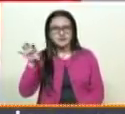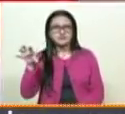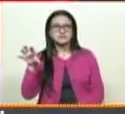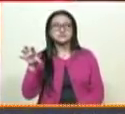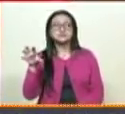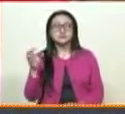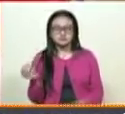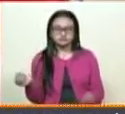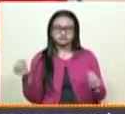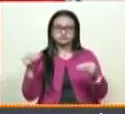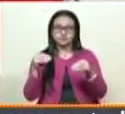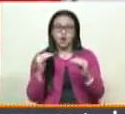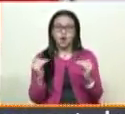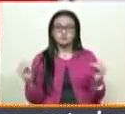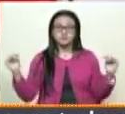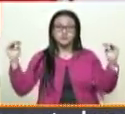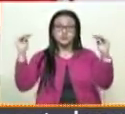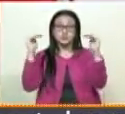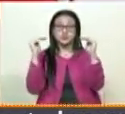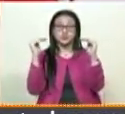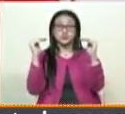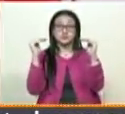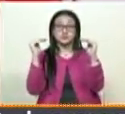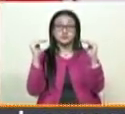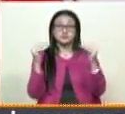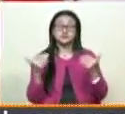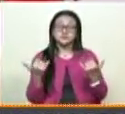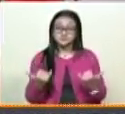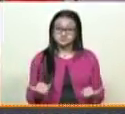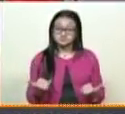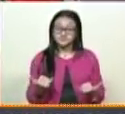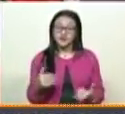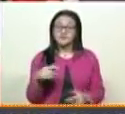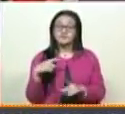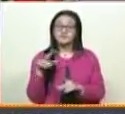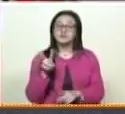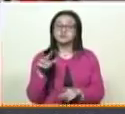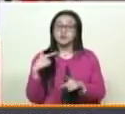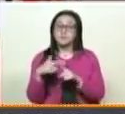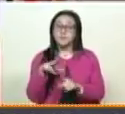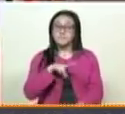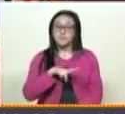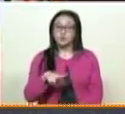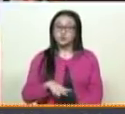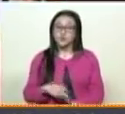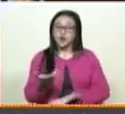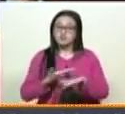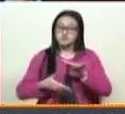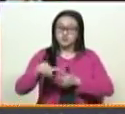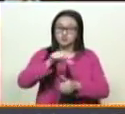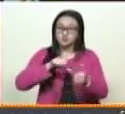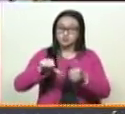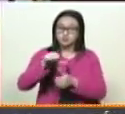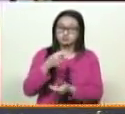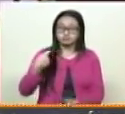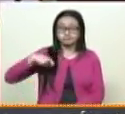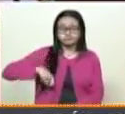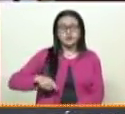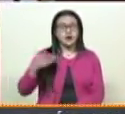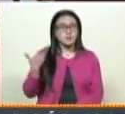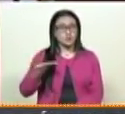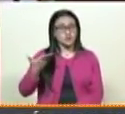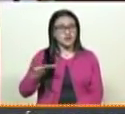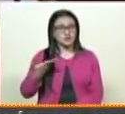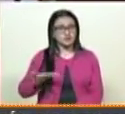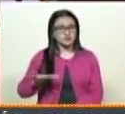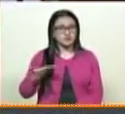un nivel superior. Además, el ministro manifestó que Venezuela y Portugal cuentan con una cooperación financiera importante e indicó que ante